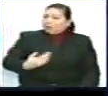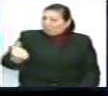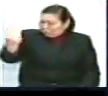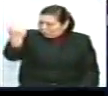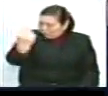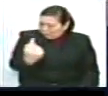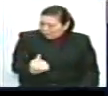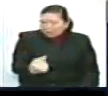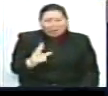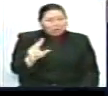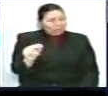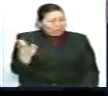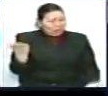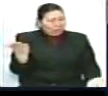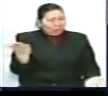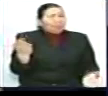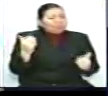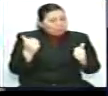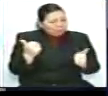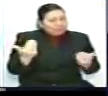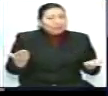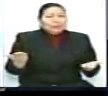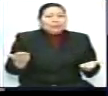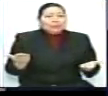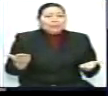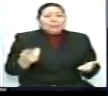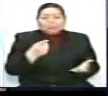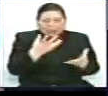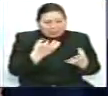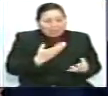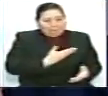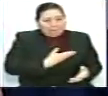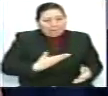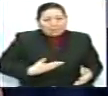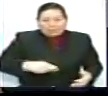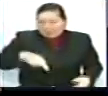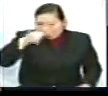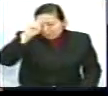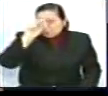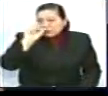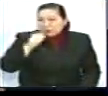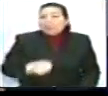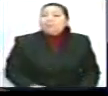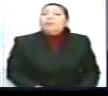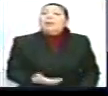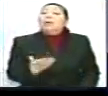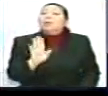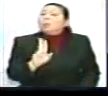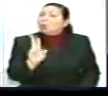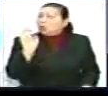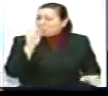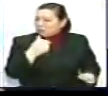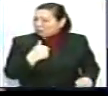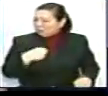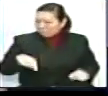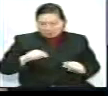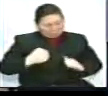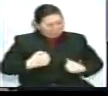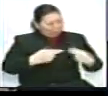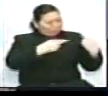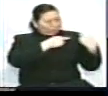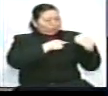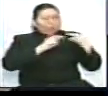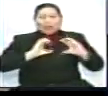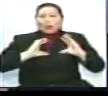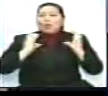República. No dudamos de sus buenos deseos para el país. Le pedimos no dude de los nuestros,